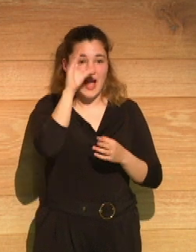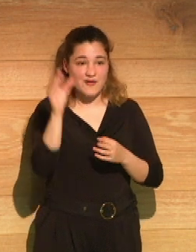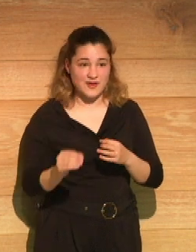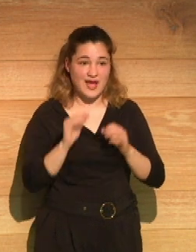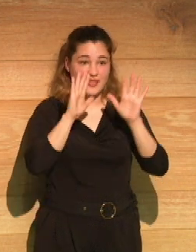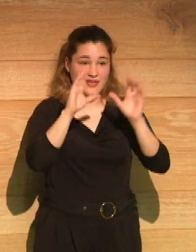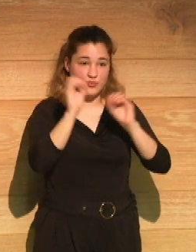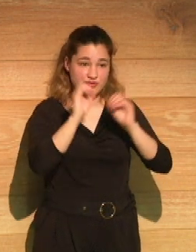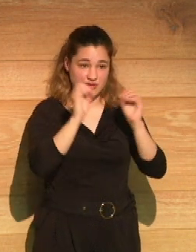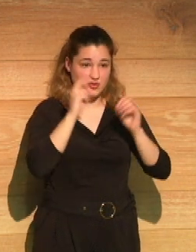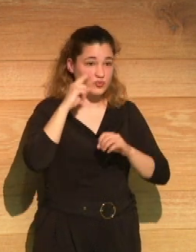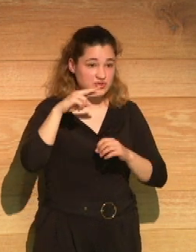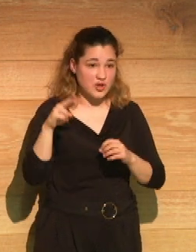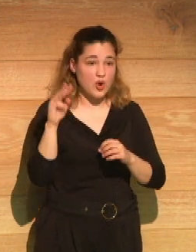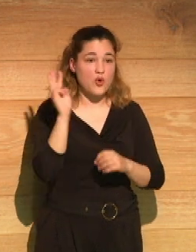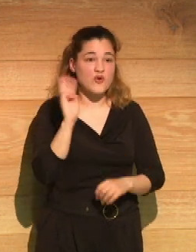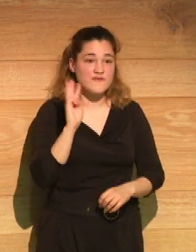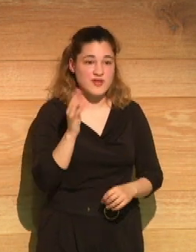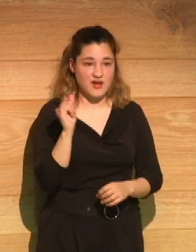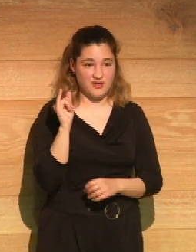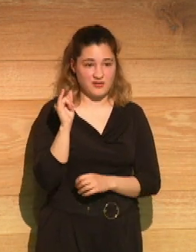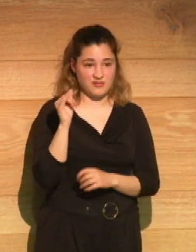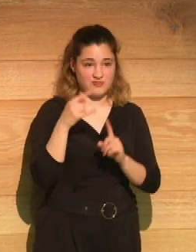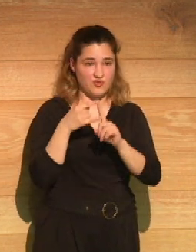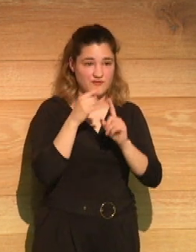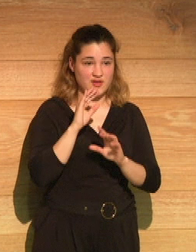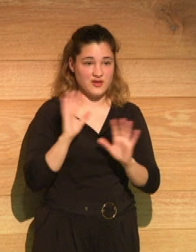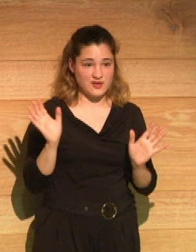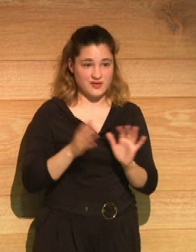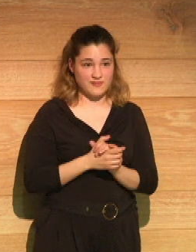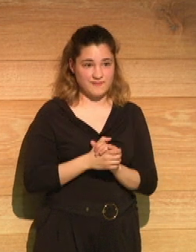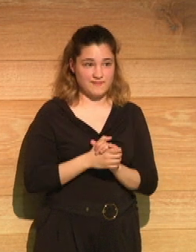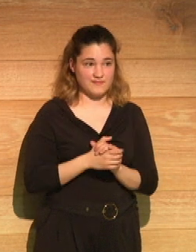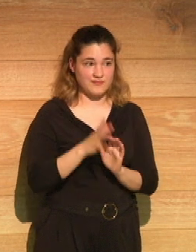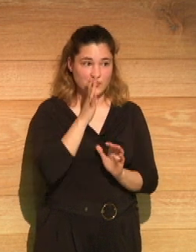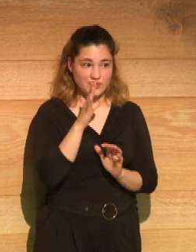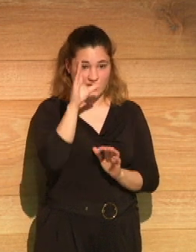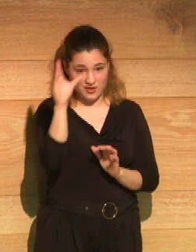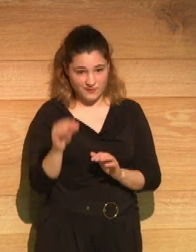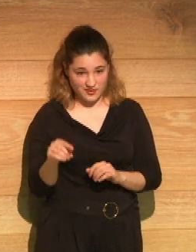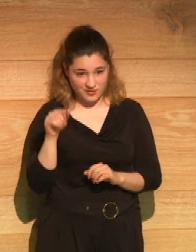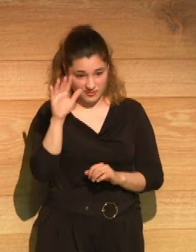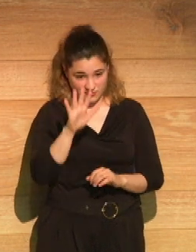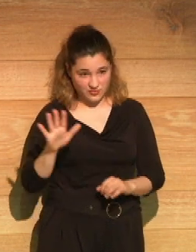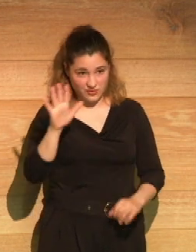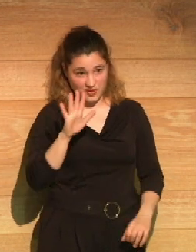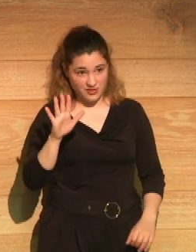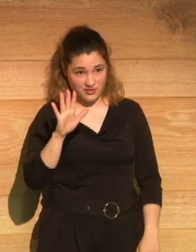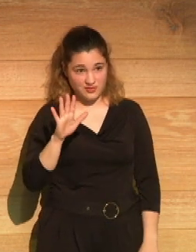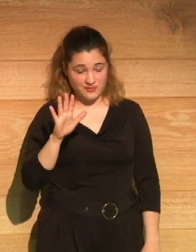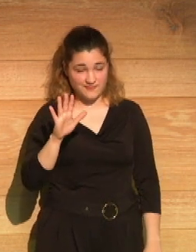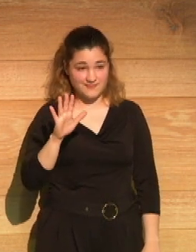museos tienen website, tienen sitios web, porque en esa región del mundo la